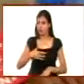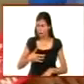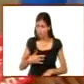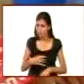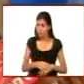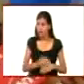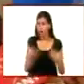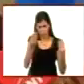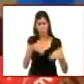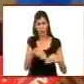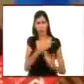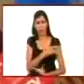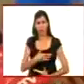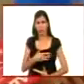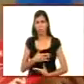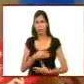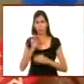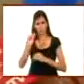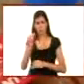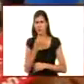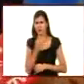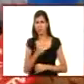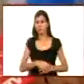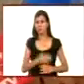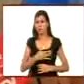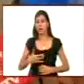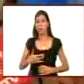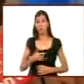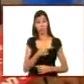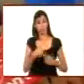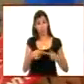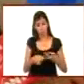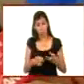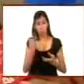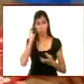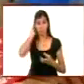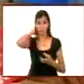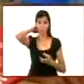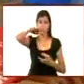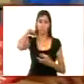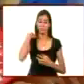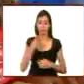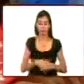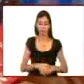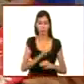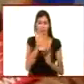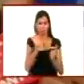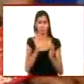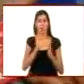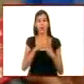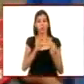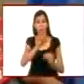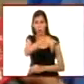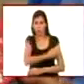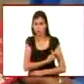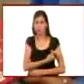a ese acuerdo, ya que tú, como tú mismo lo dices, queremos que todo eso sea de una manera exacta, que toda la universidad pueda